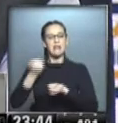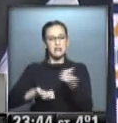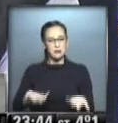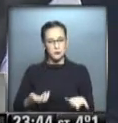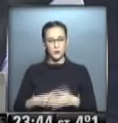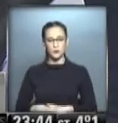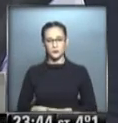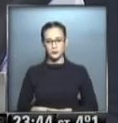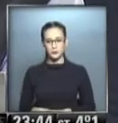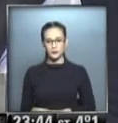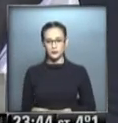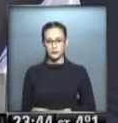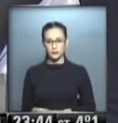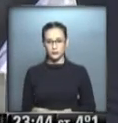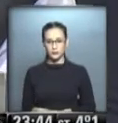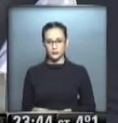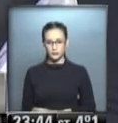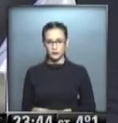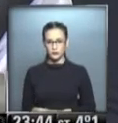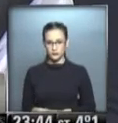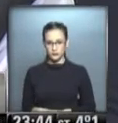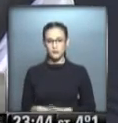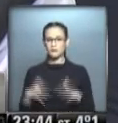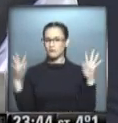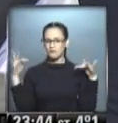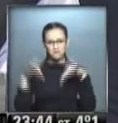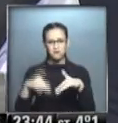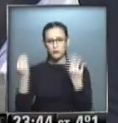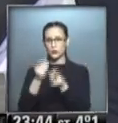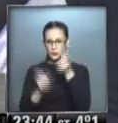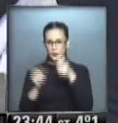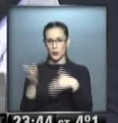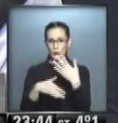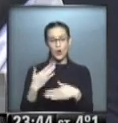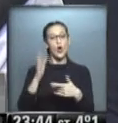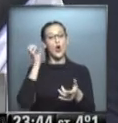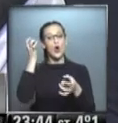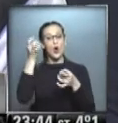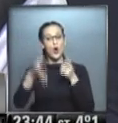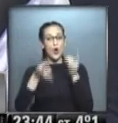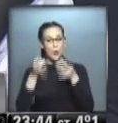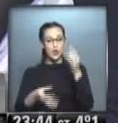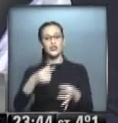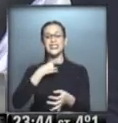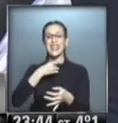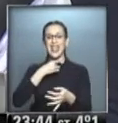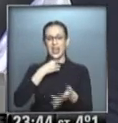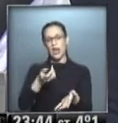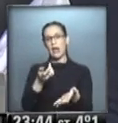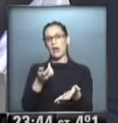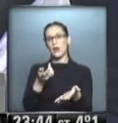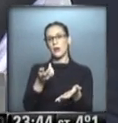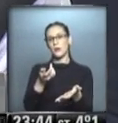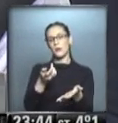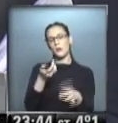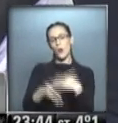4-4-2, con un mediocampo muy poblado. En cambio, Insol Boy trata de jugar el partido de igual a igual y tal